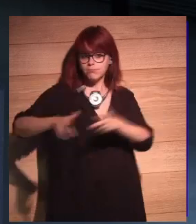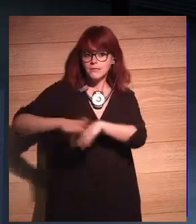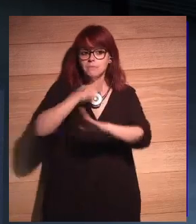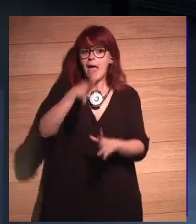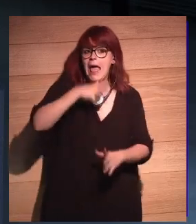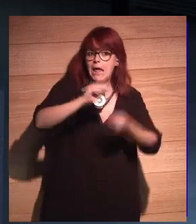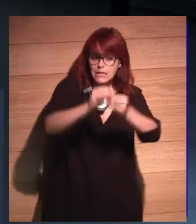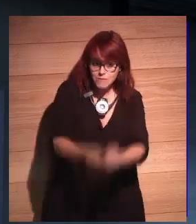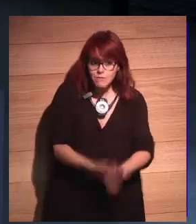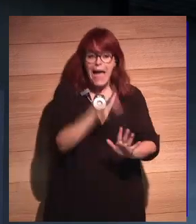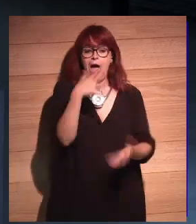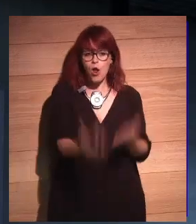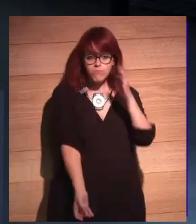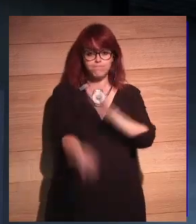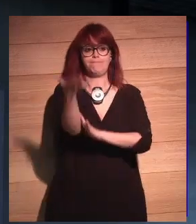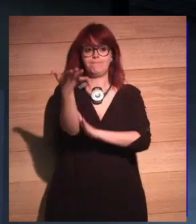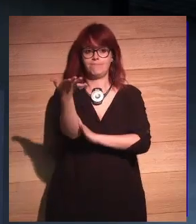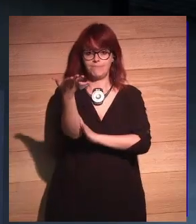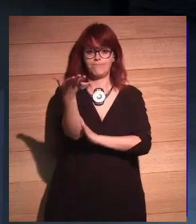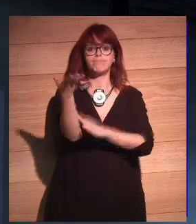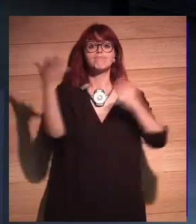estamos desarrollando en este momento, entonces